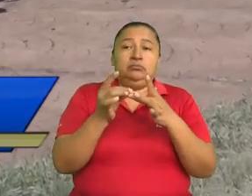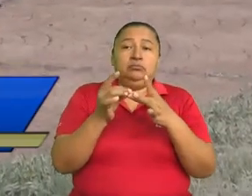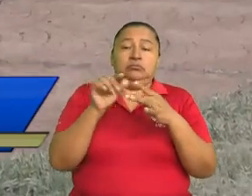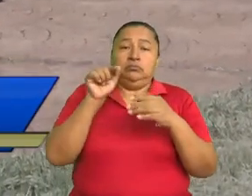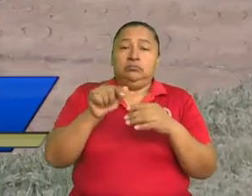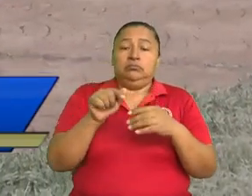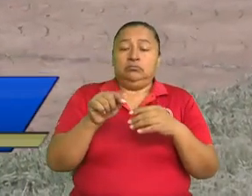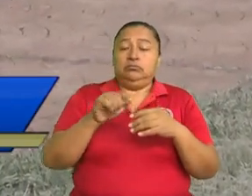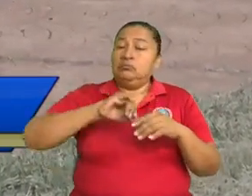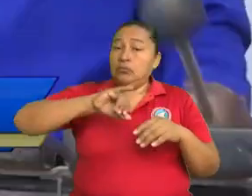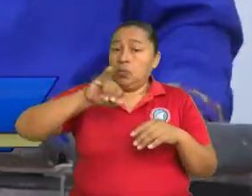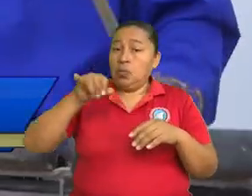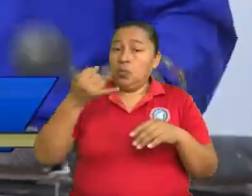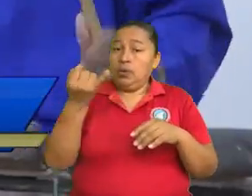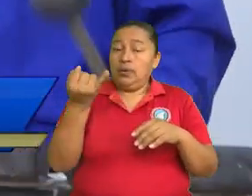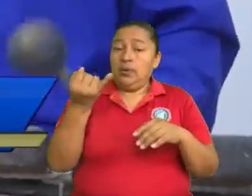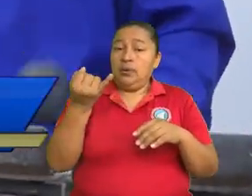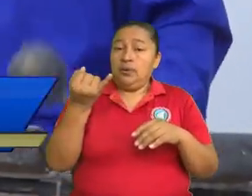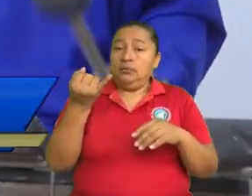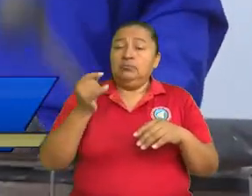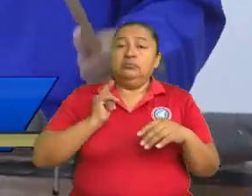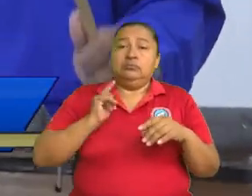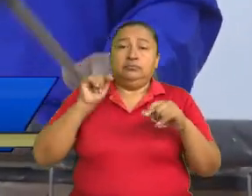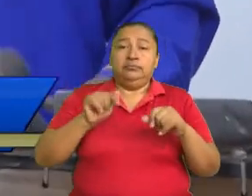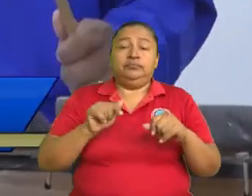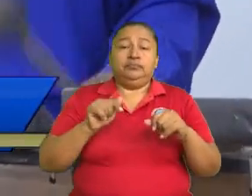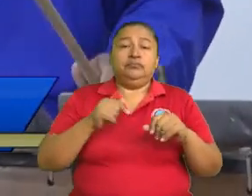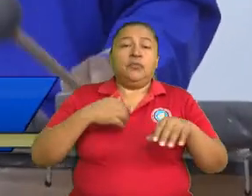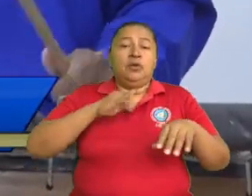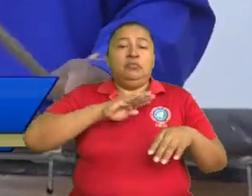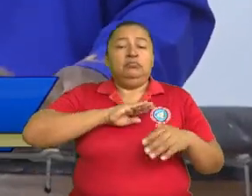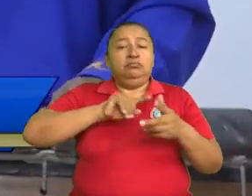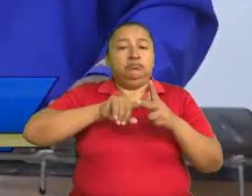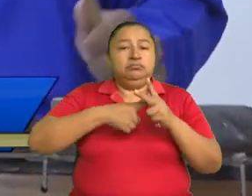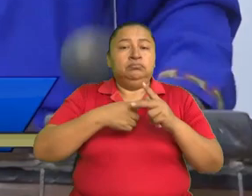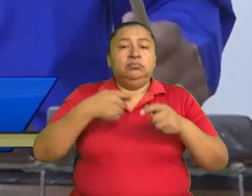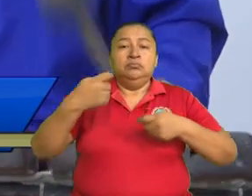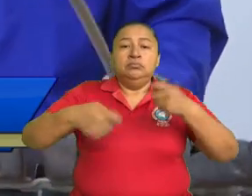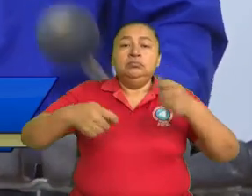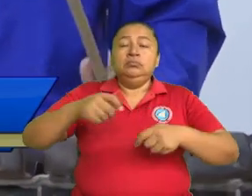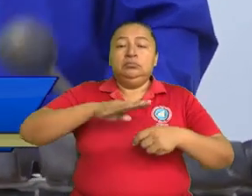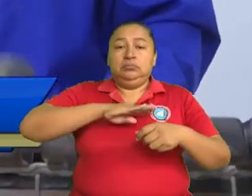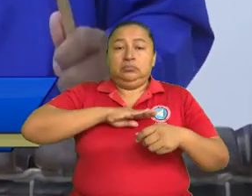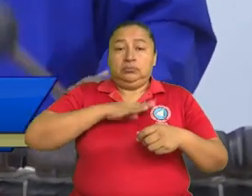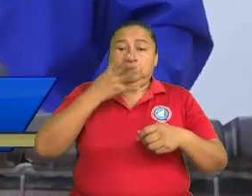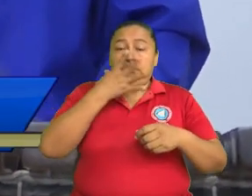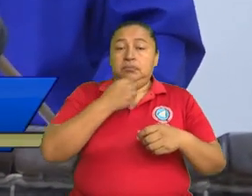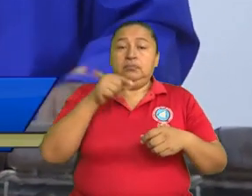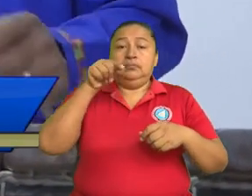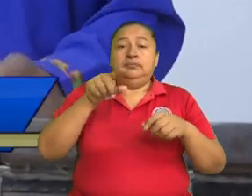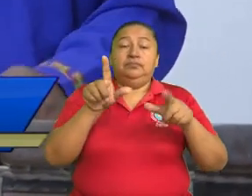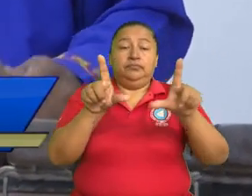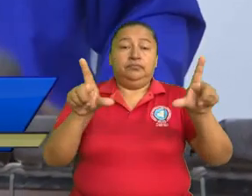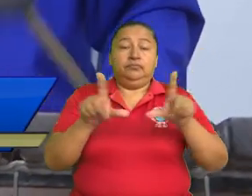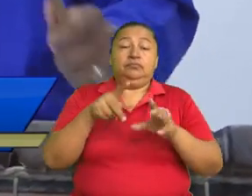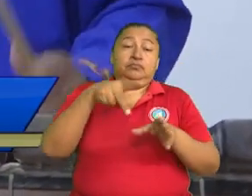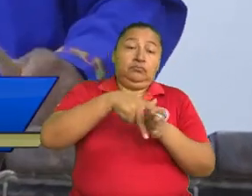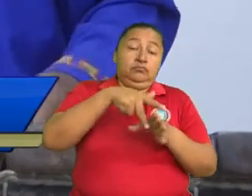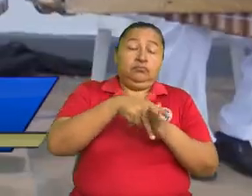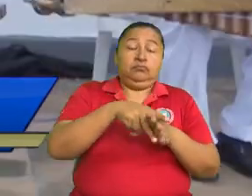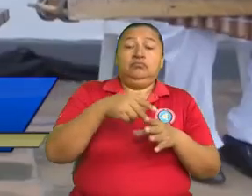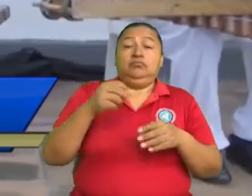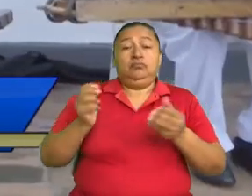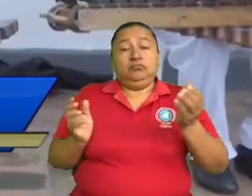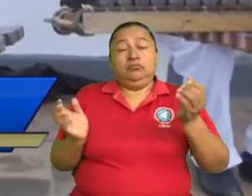el jueves tuvimos el inicio de las Fiestas Patrias, que fue allí en esa hacienda, en ese lugar histórico, la hacienda de San